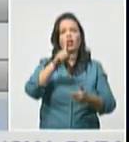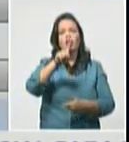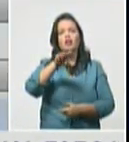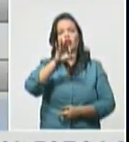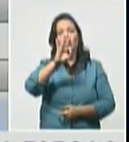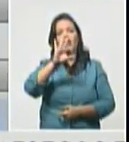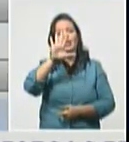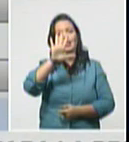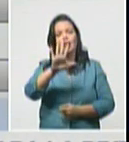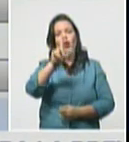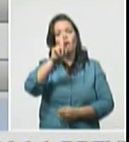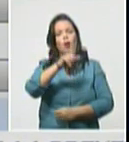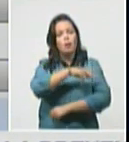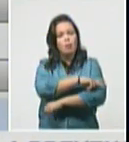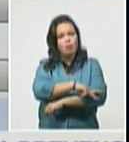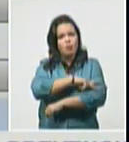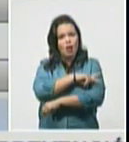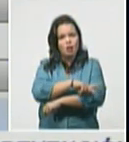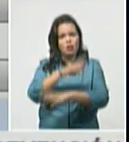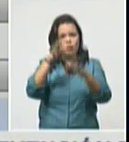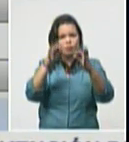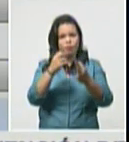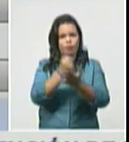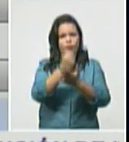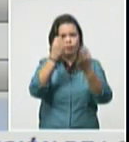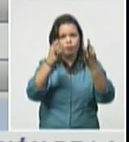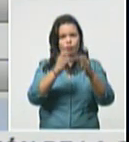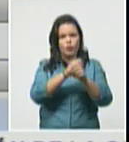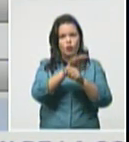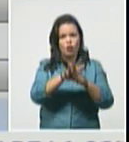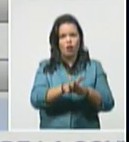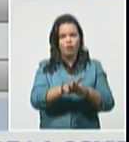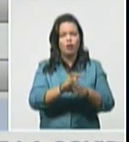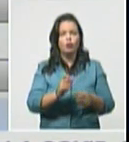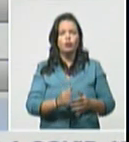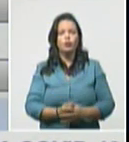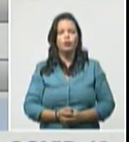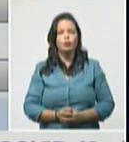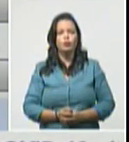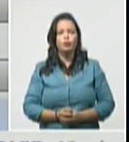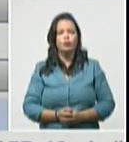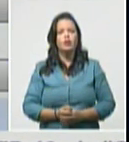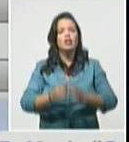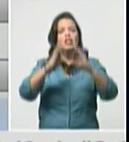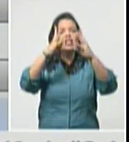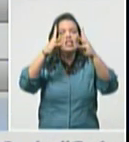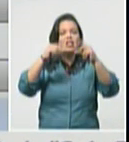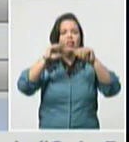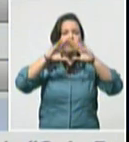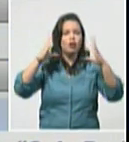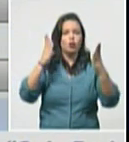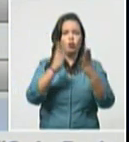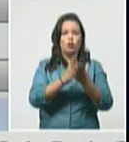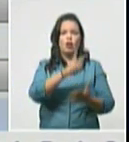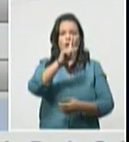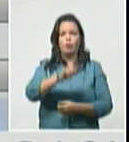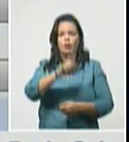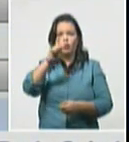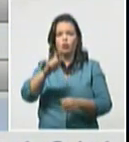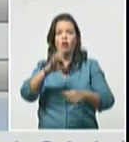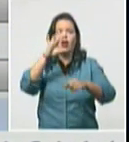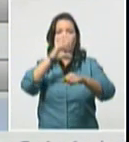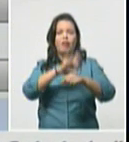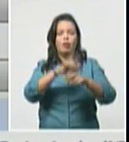de COVID diagnosticados, COVID-19, y la cifra total de diagnosticados asciende